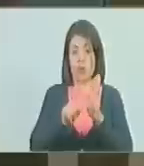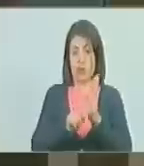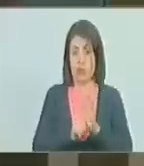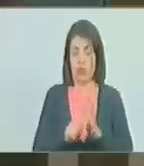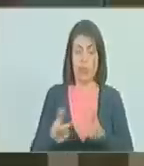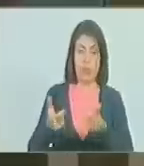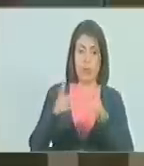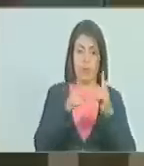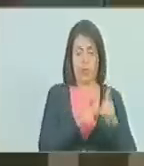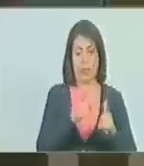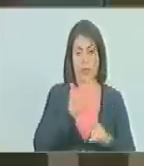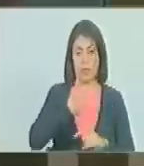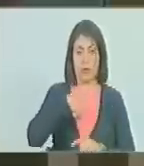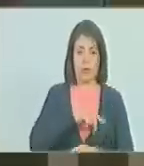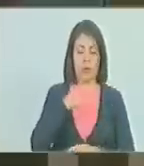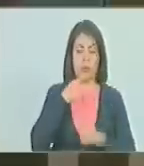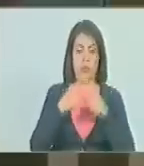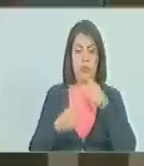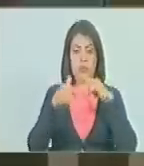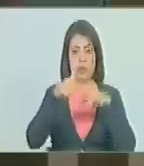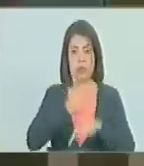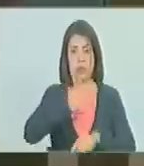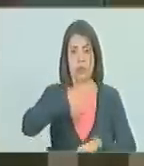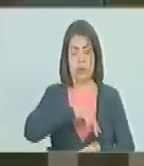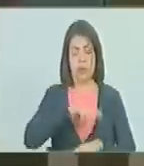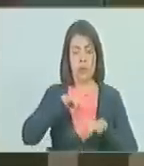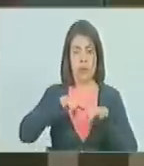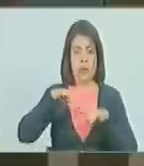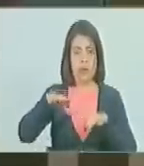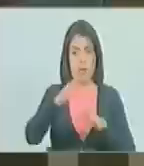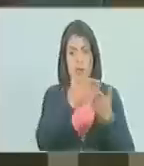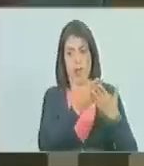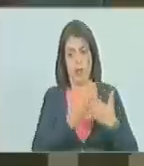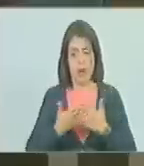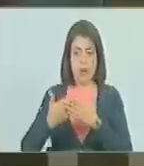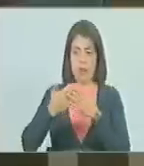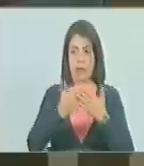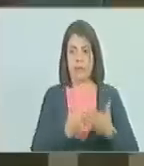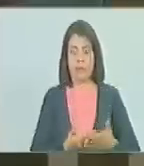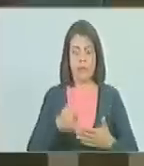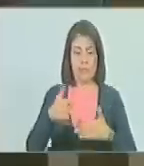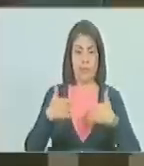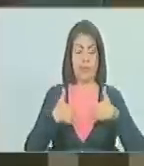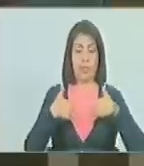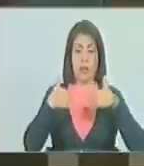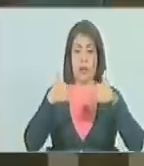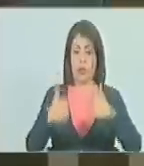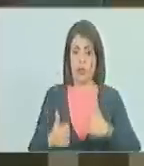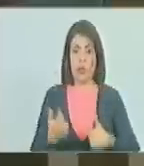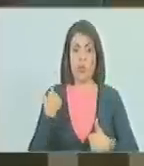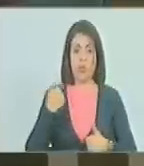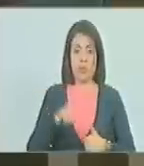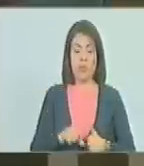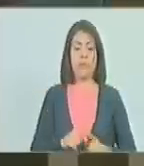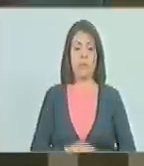hemos permitido hoy decir que nuestros niños estudian, gozan de salud,